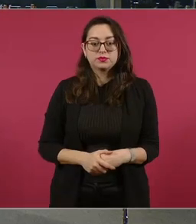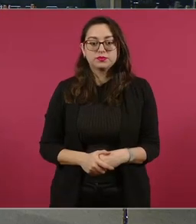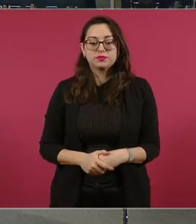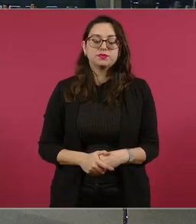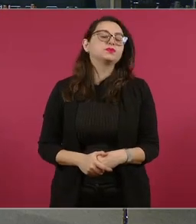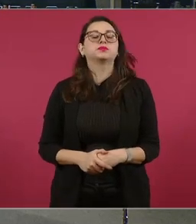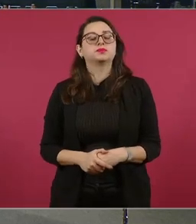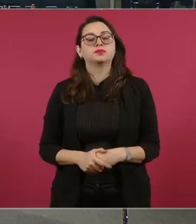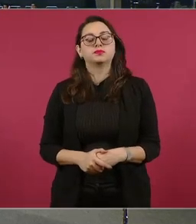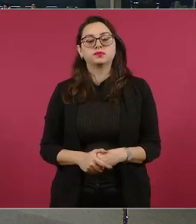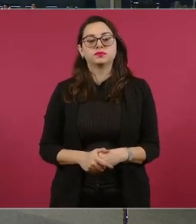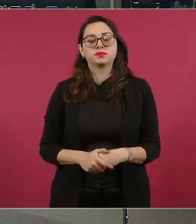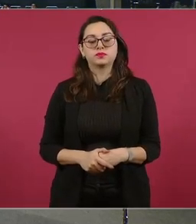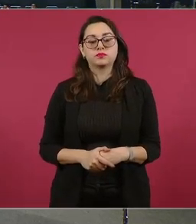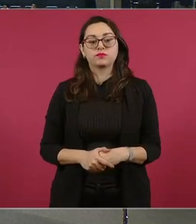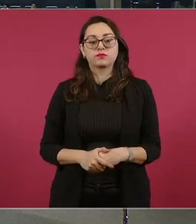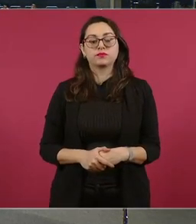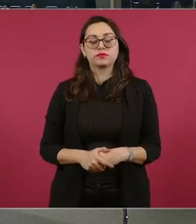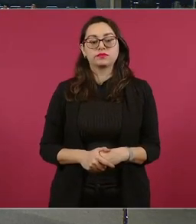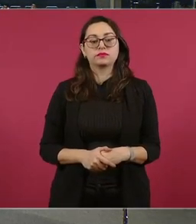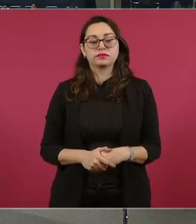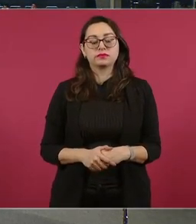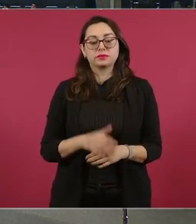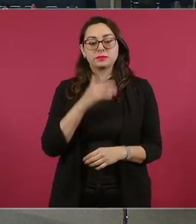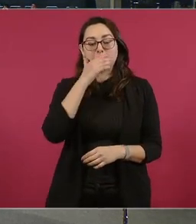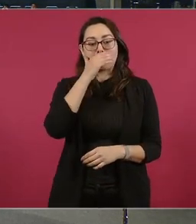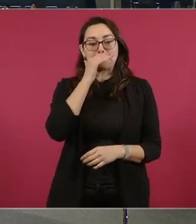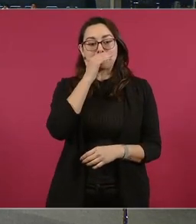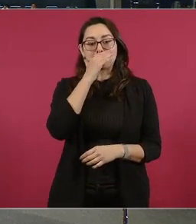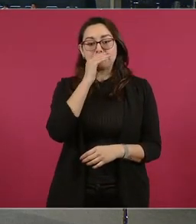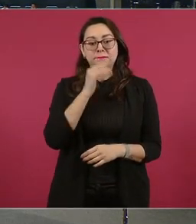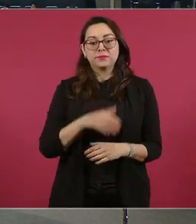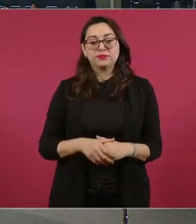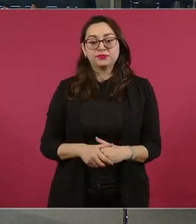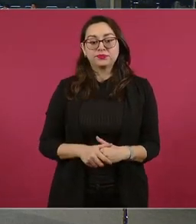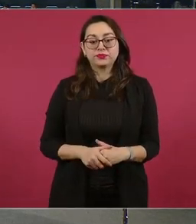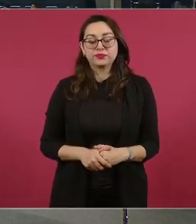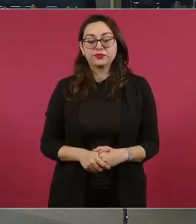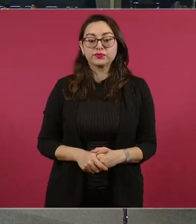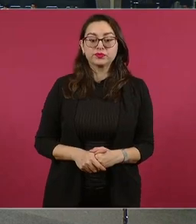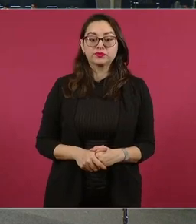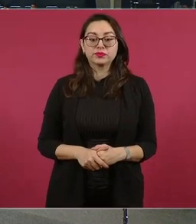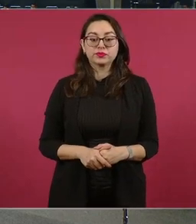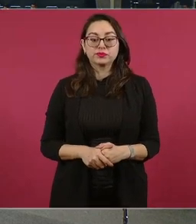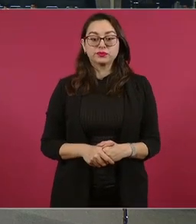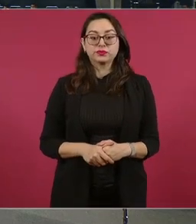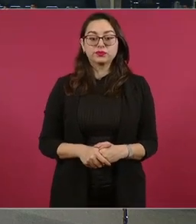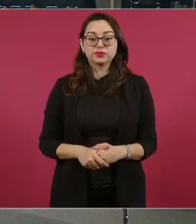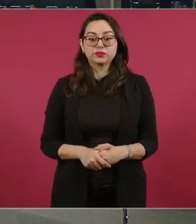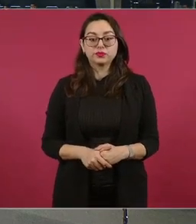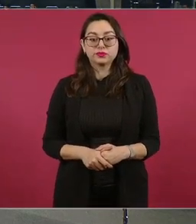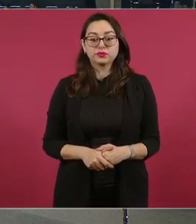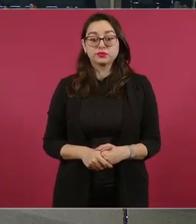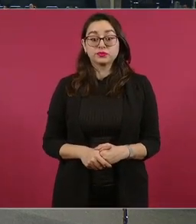Bueno, lo otro, miren, es también muy interesante